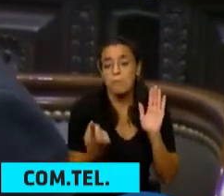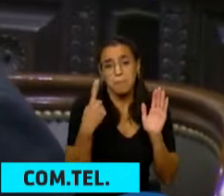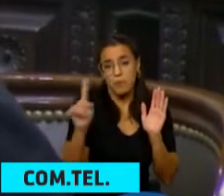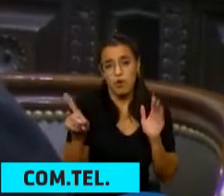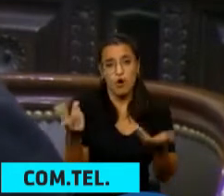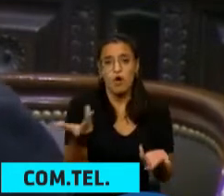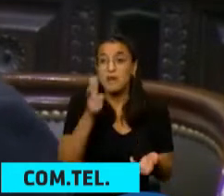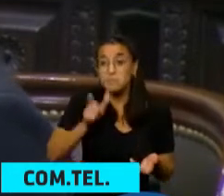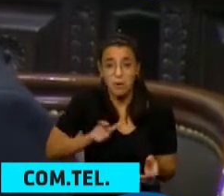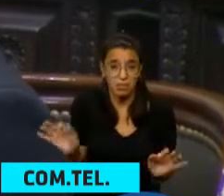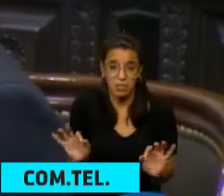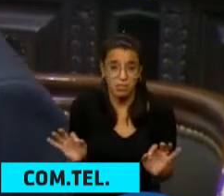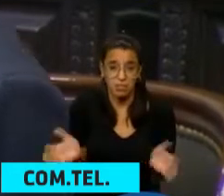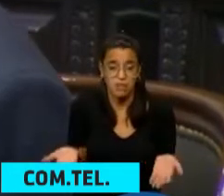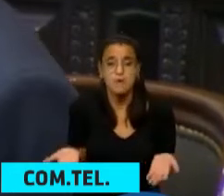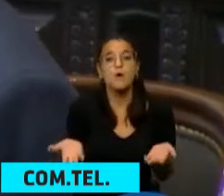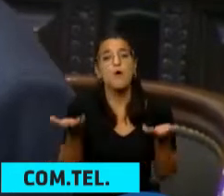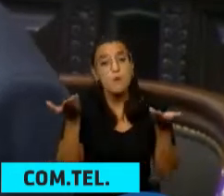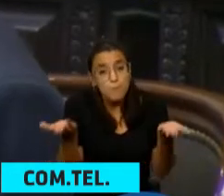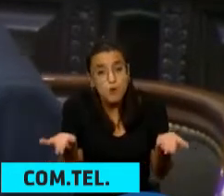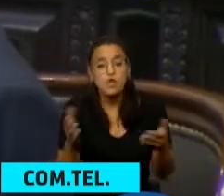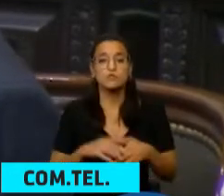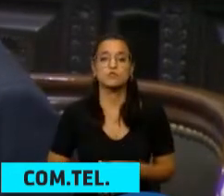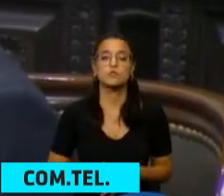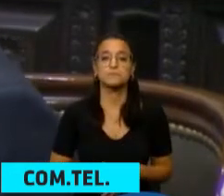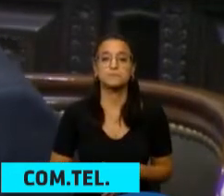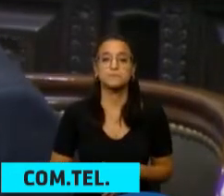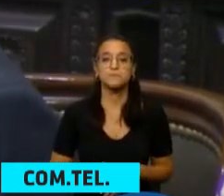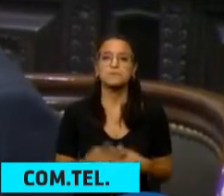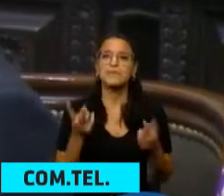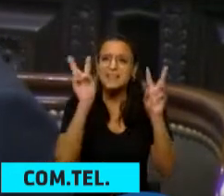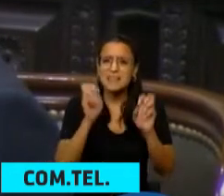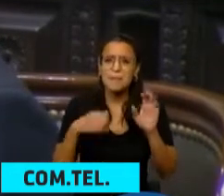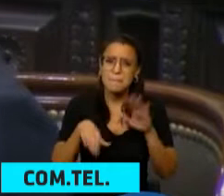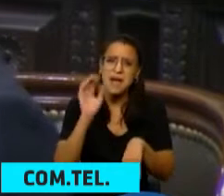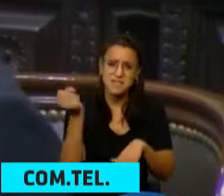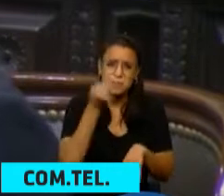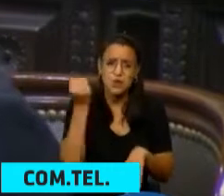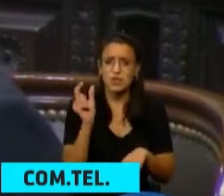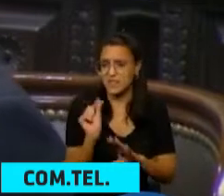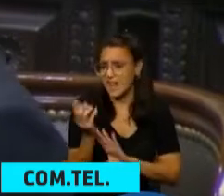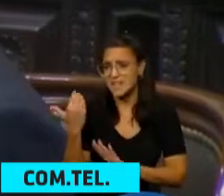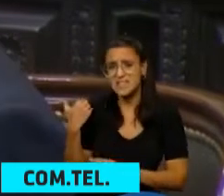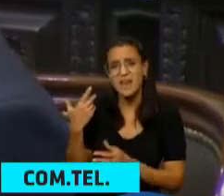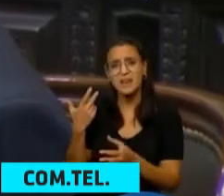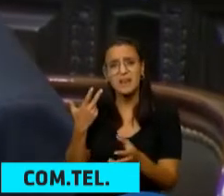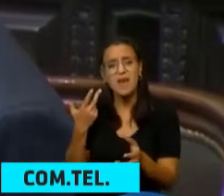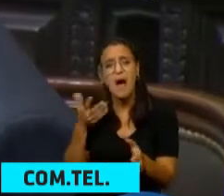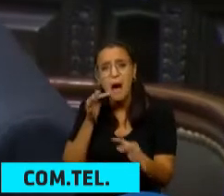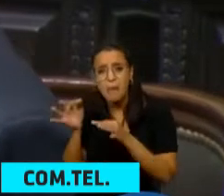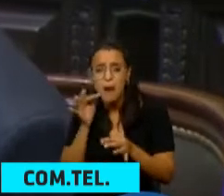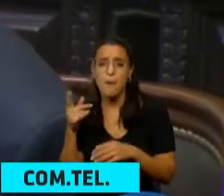explicaron las bondades. Pero bueno, ustedes saben que en esto yo no sé si es más político